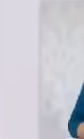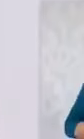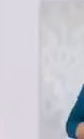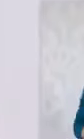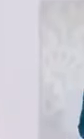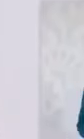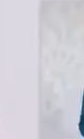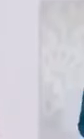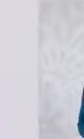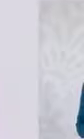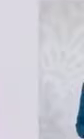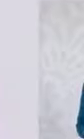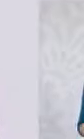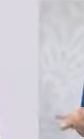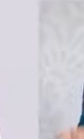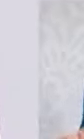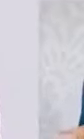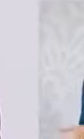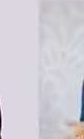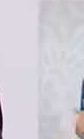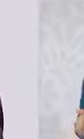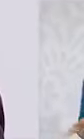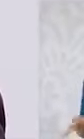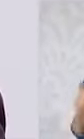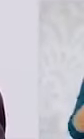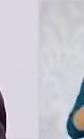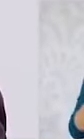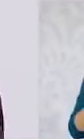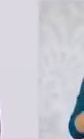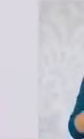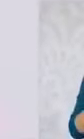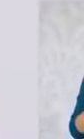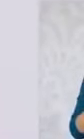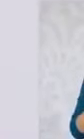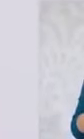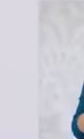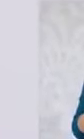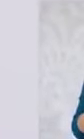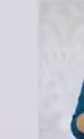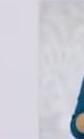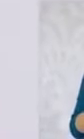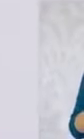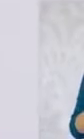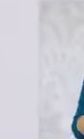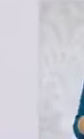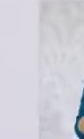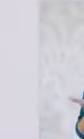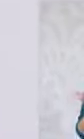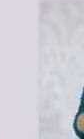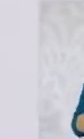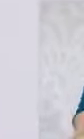decisión del pueblo de México que se mostró en el